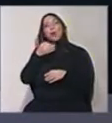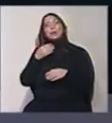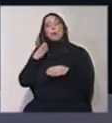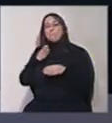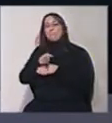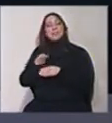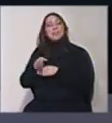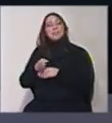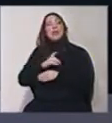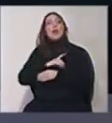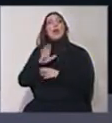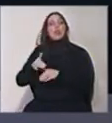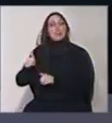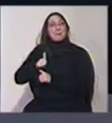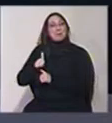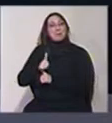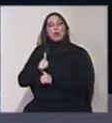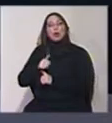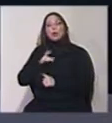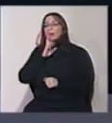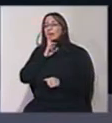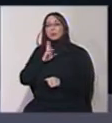participación de las Fuerzas Armadas dio como resultado